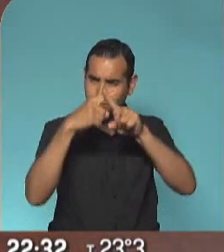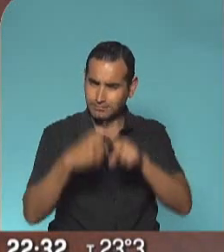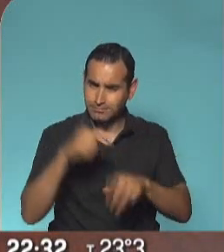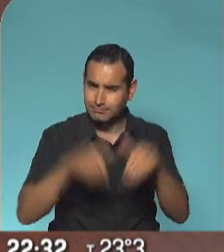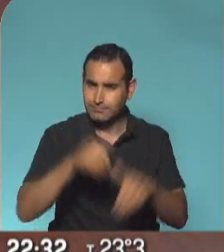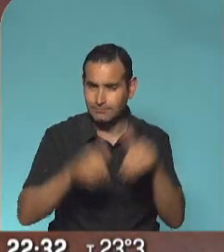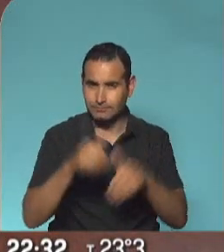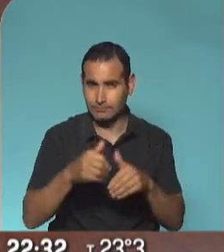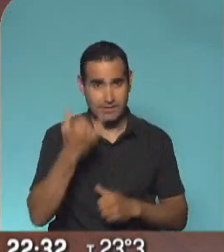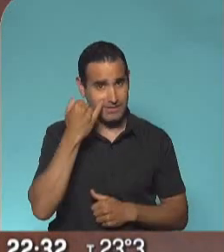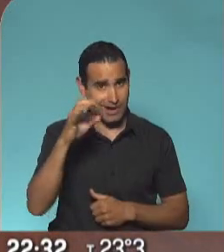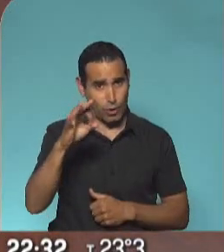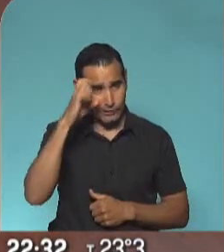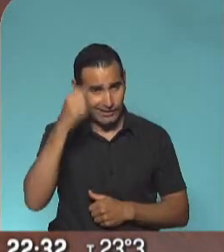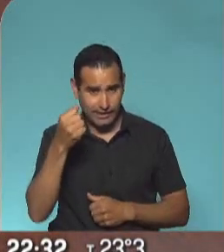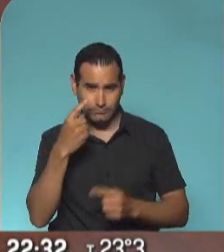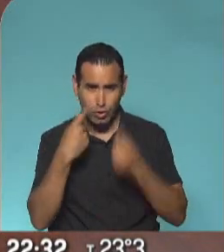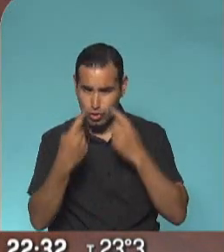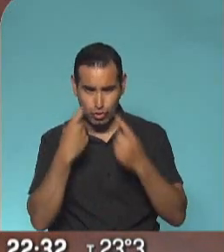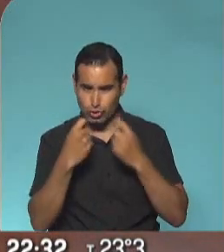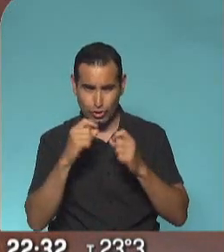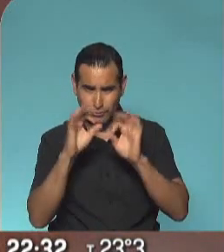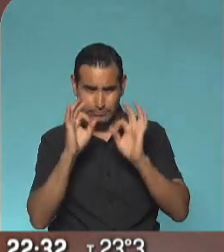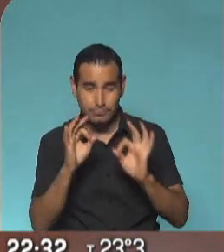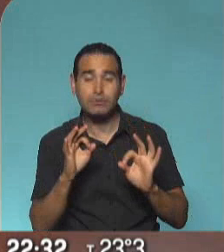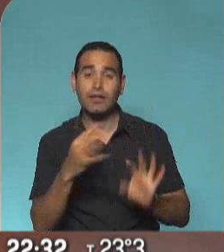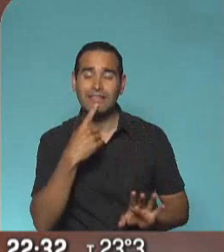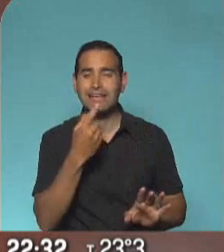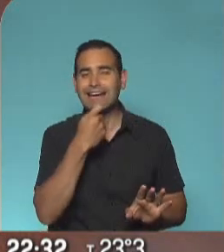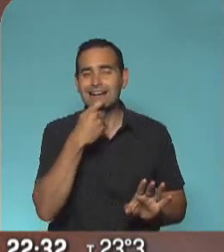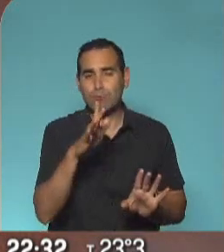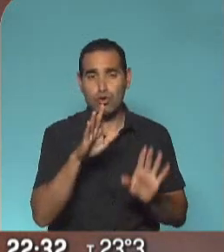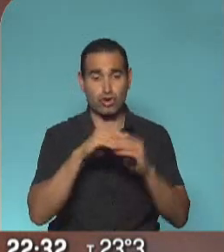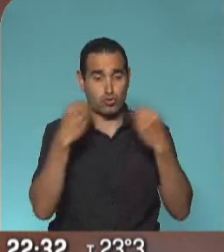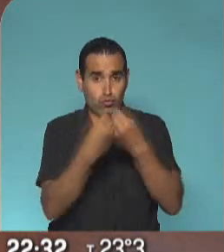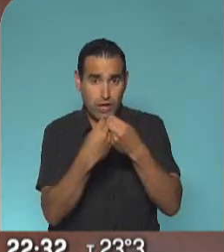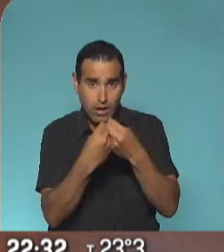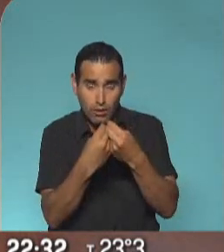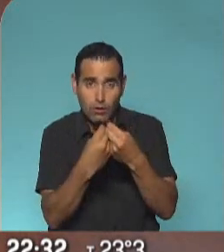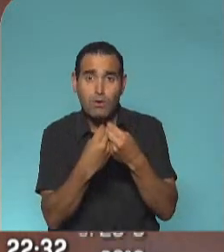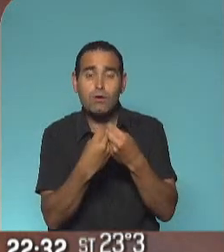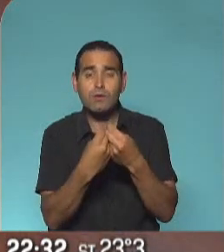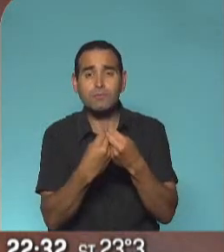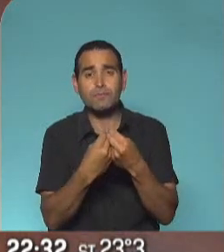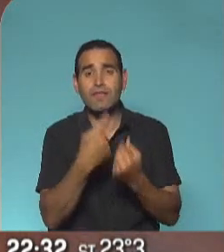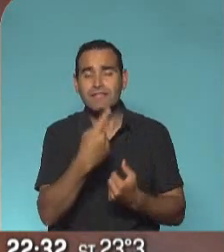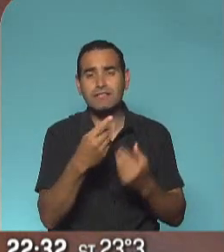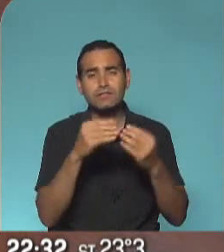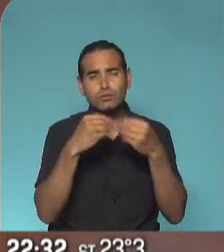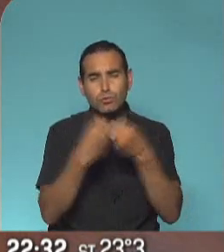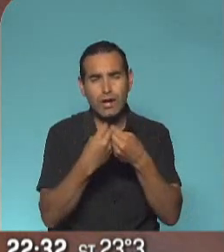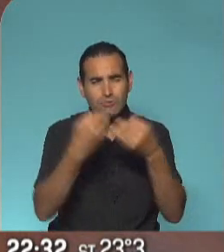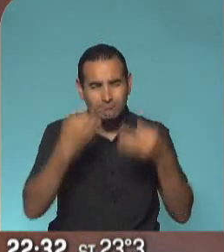escrutados, analizados, por ejemplo, que los resultados que ellos analizaron impiden saber